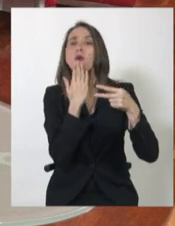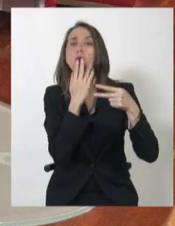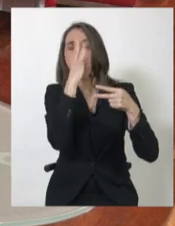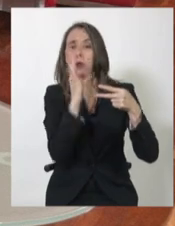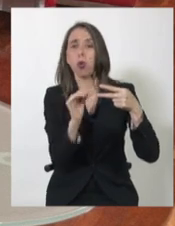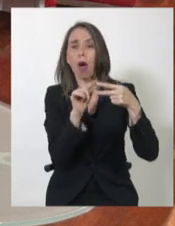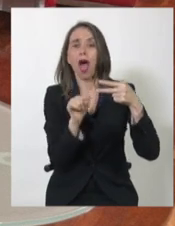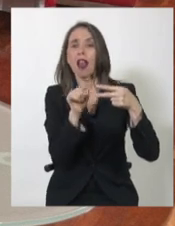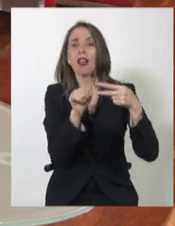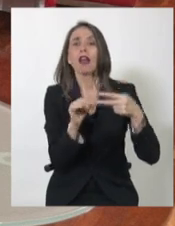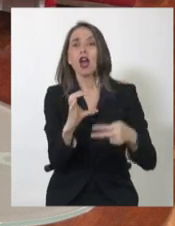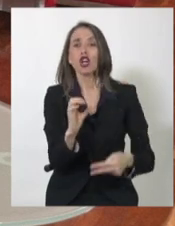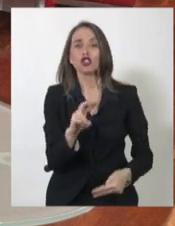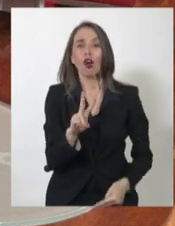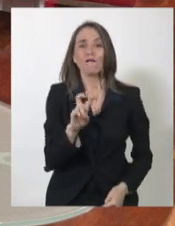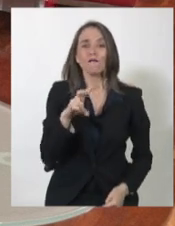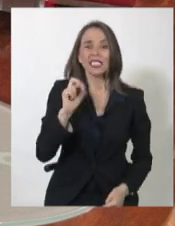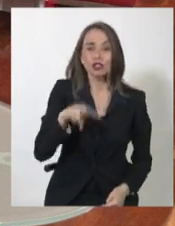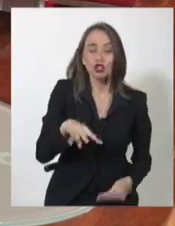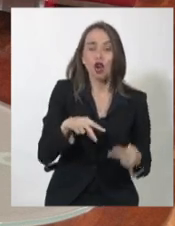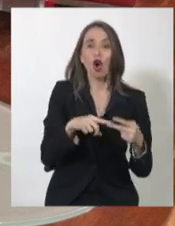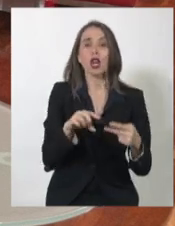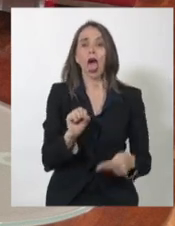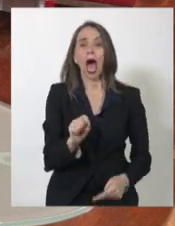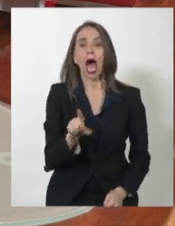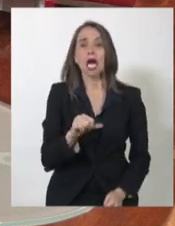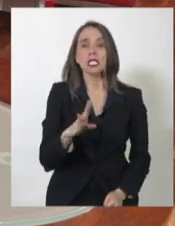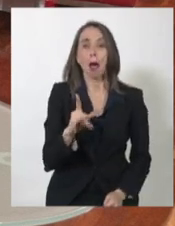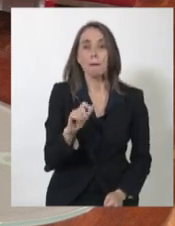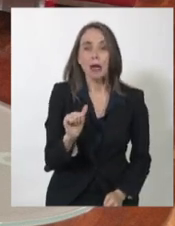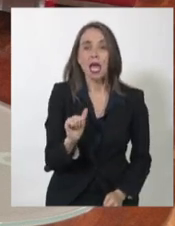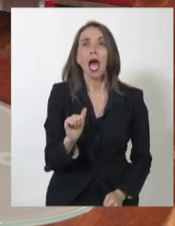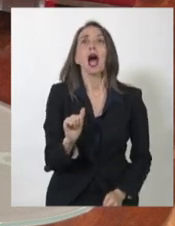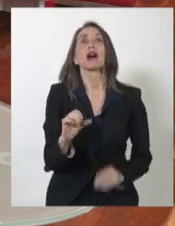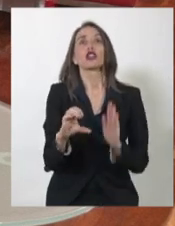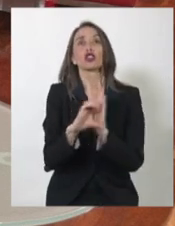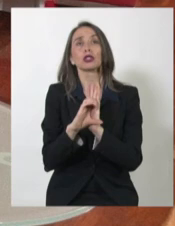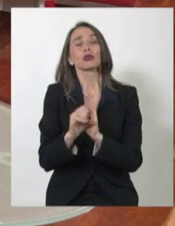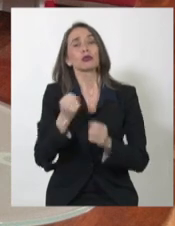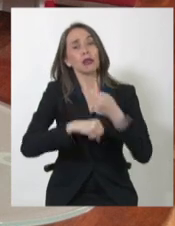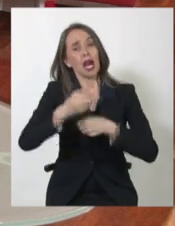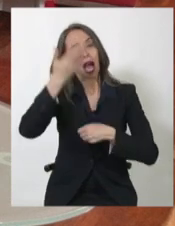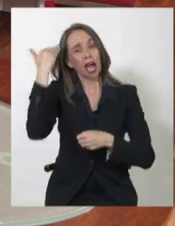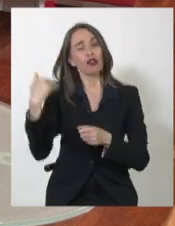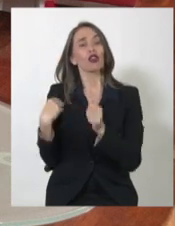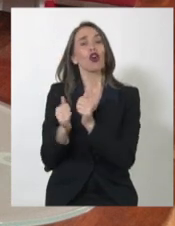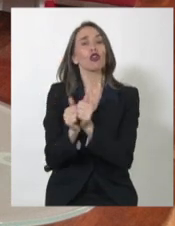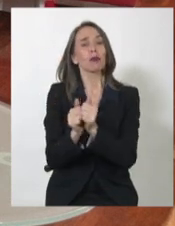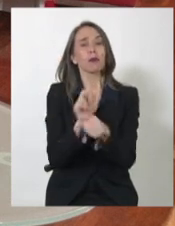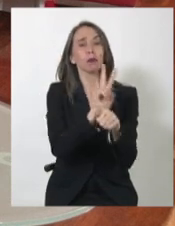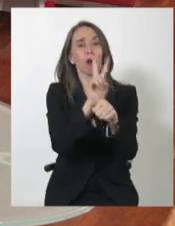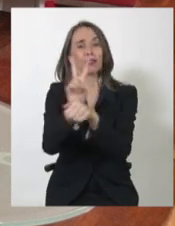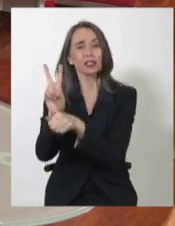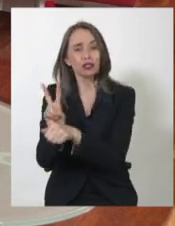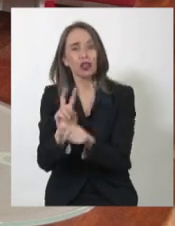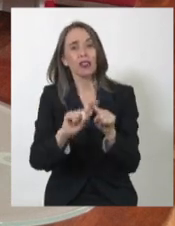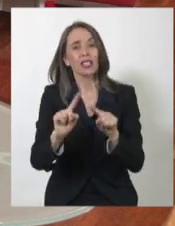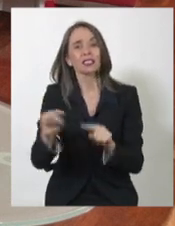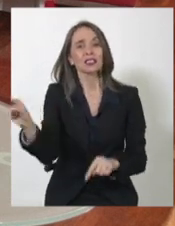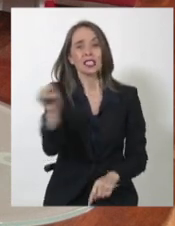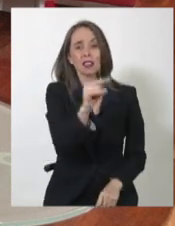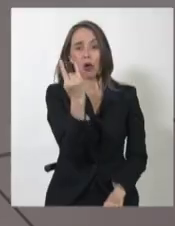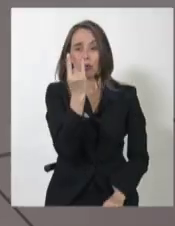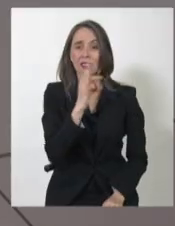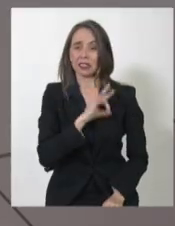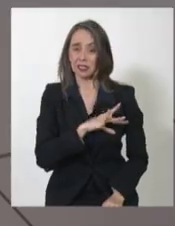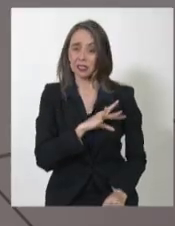Yo la verdad, hace muchos años, con un grupo de colegas profesoras y profesoras de diferentes universidades del